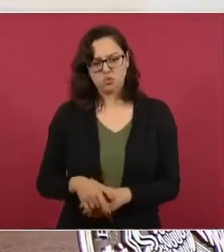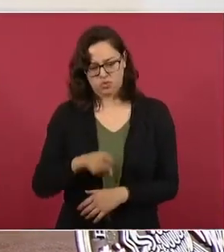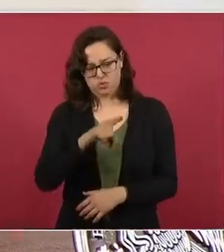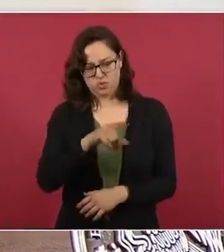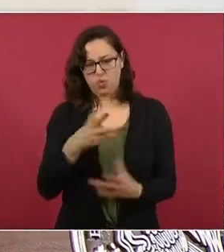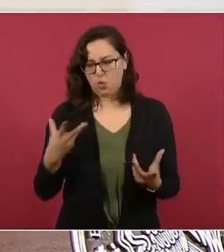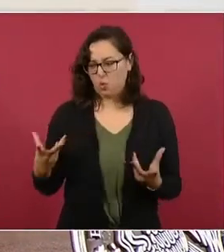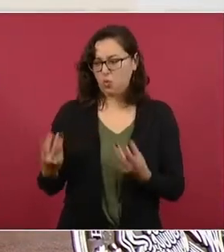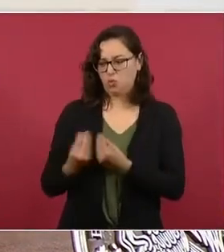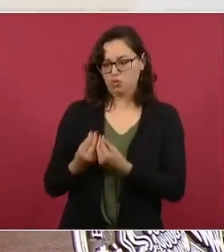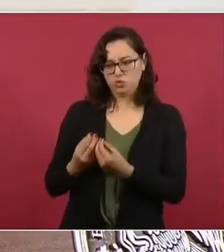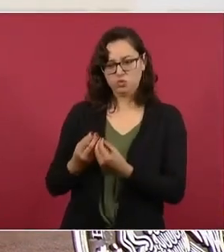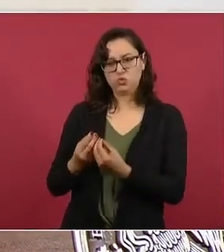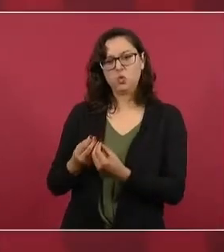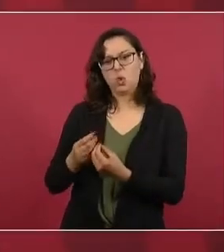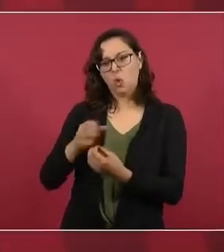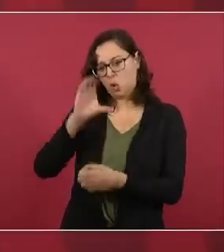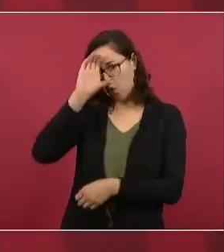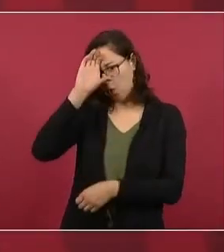Intelectual,